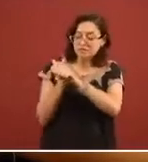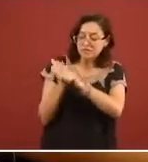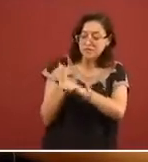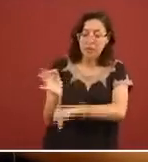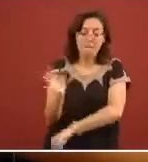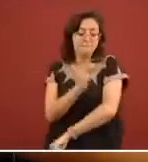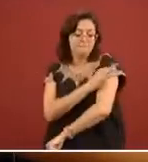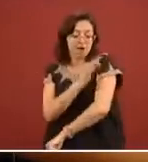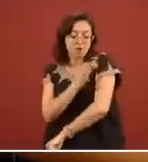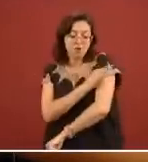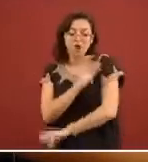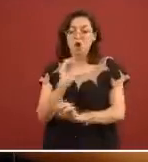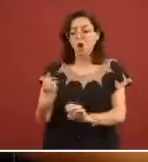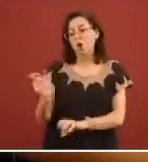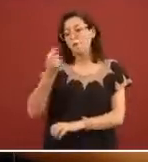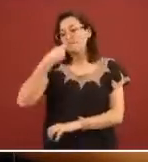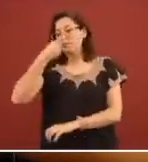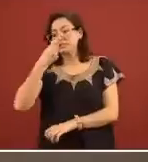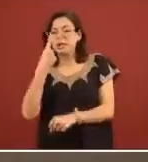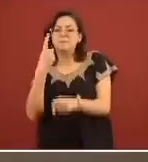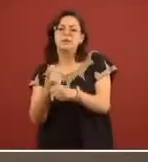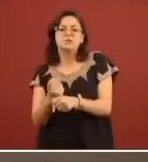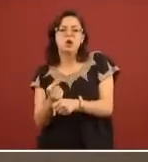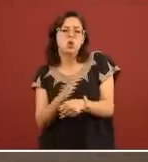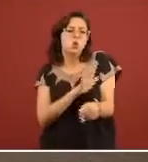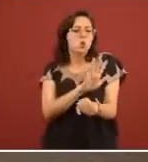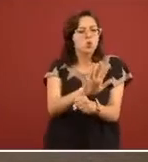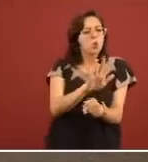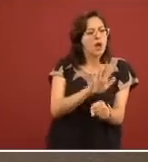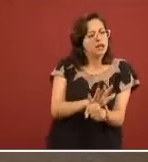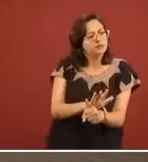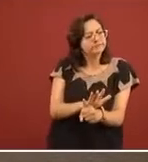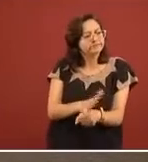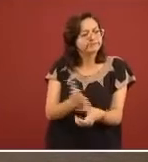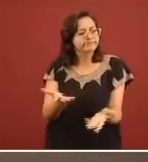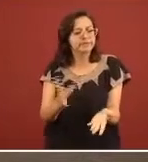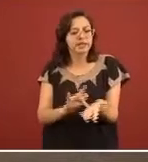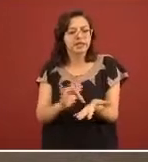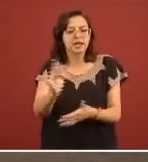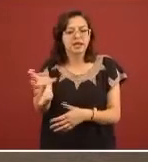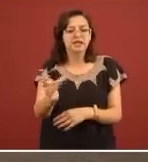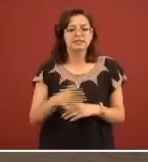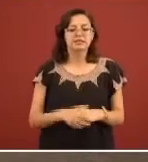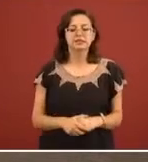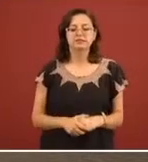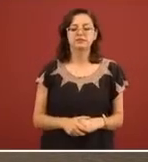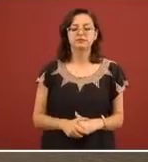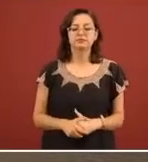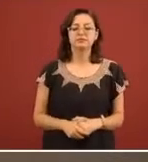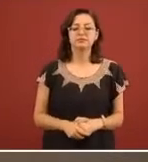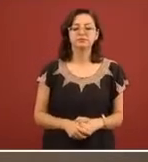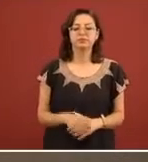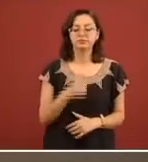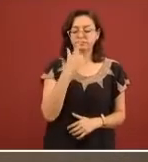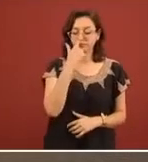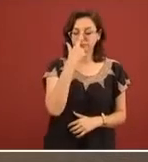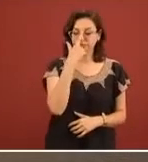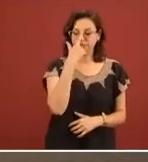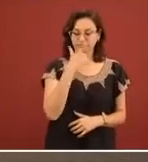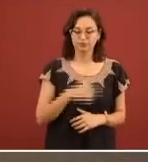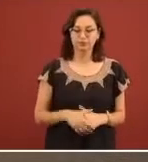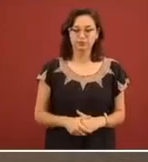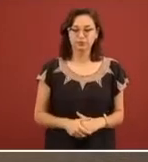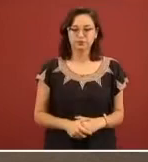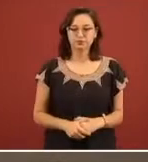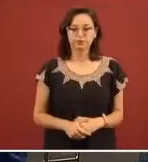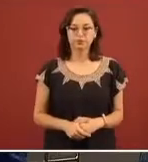primero un tratamiento? Gracias. Bien, definitivamente sí, y es